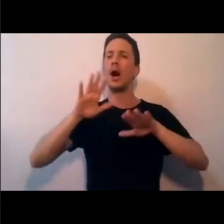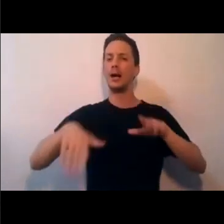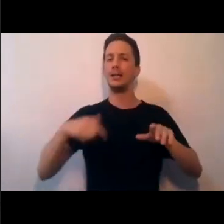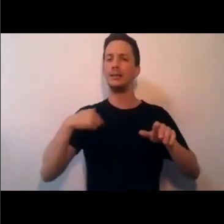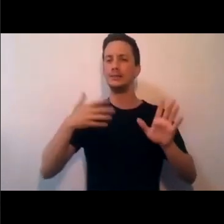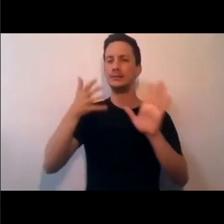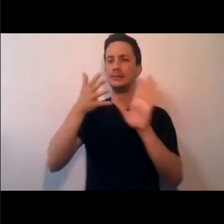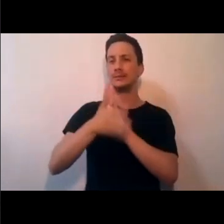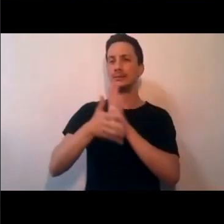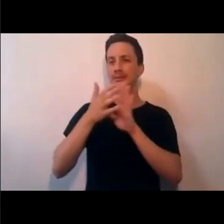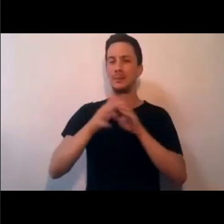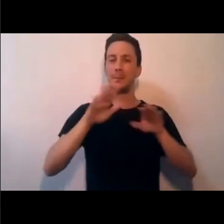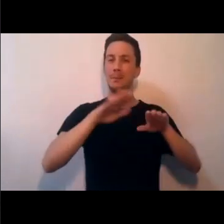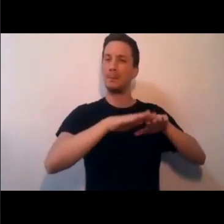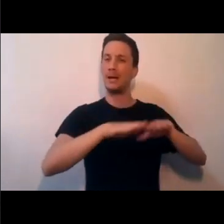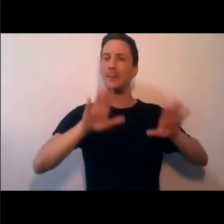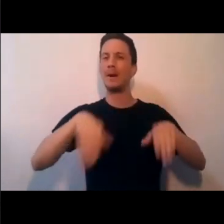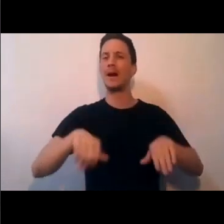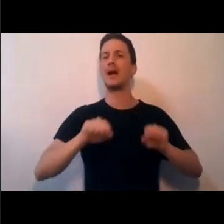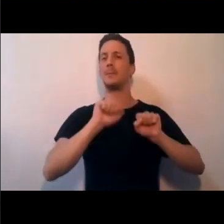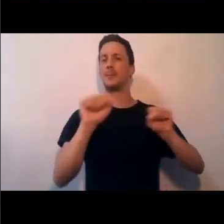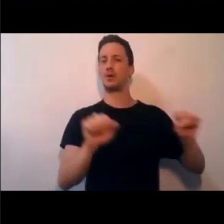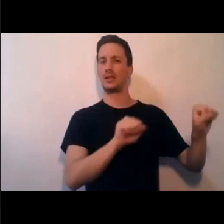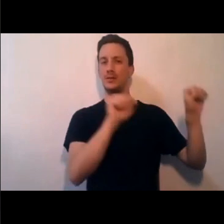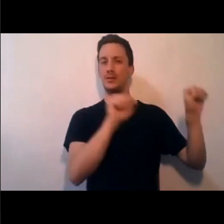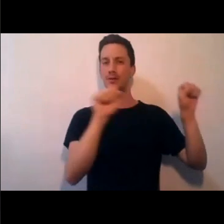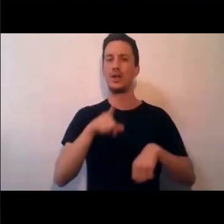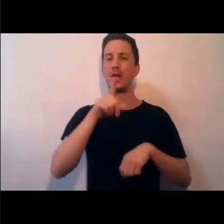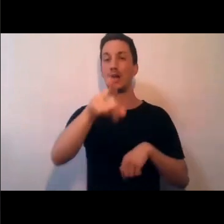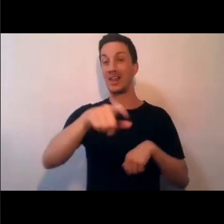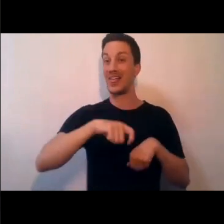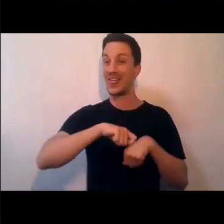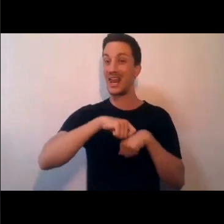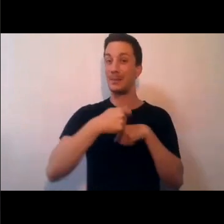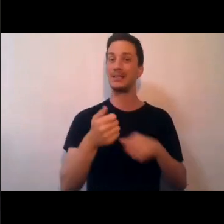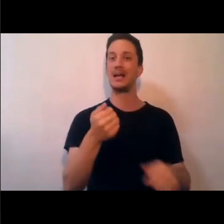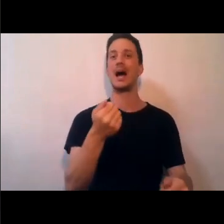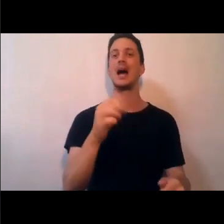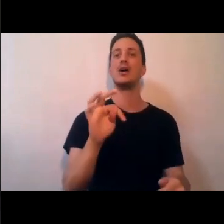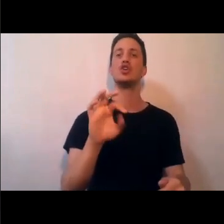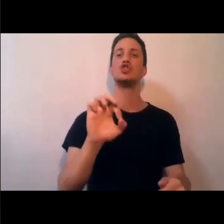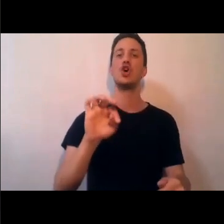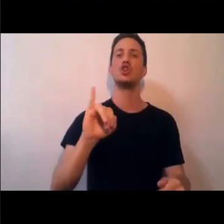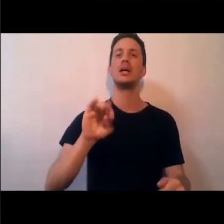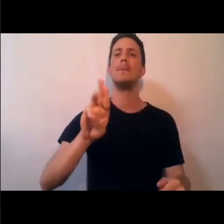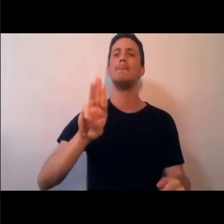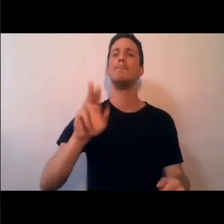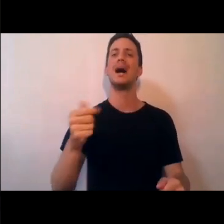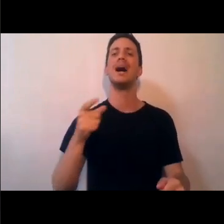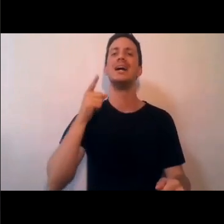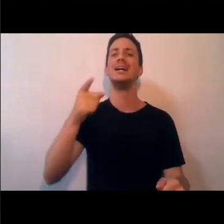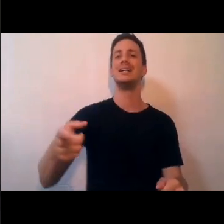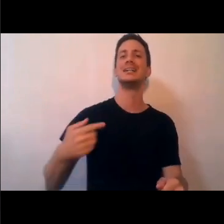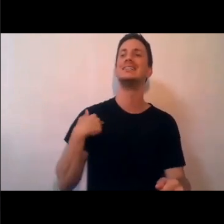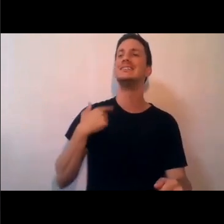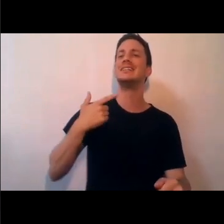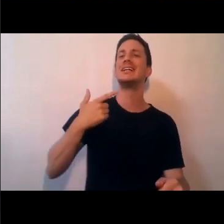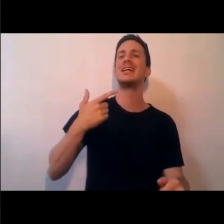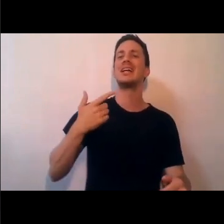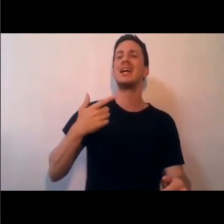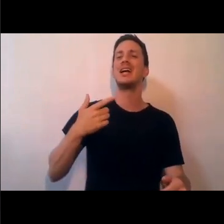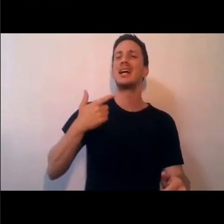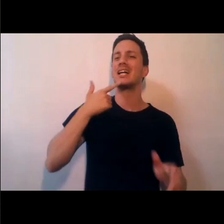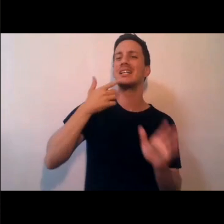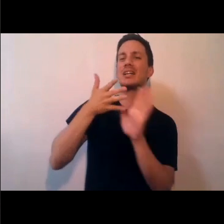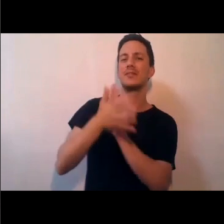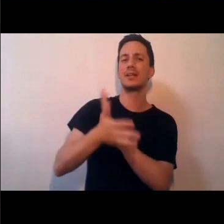un tema interesante. ¿Qué es la dermatitis atópica? Pues la dermatitis atópica es una condición de la piel crónica y que va evolucionando